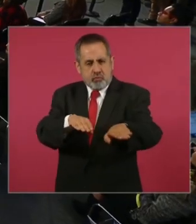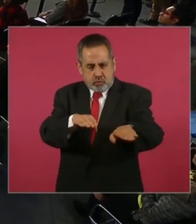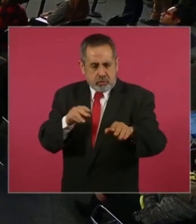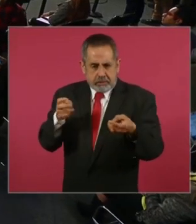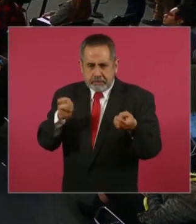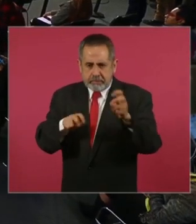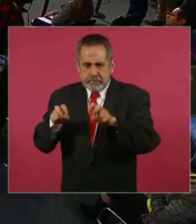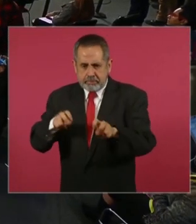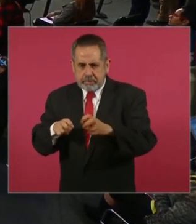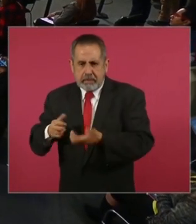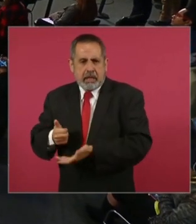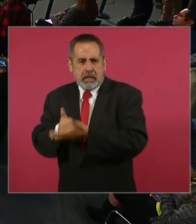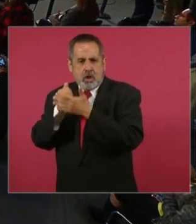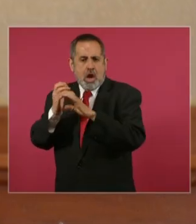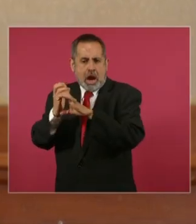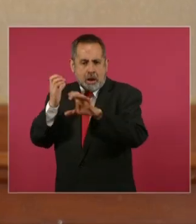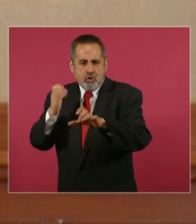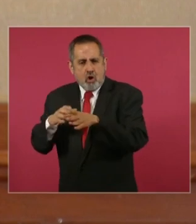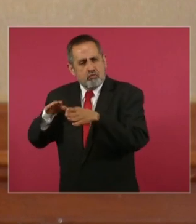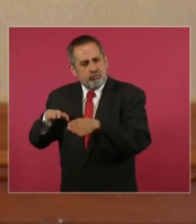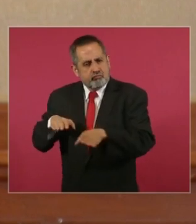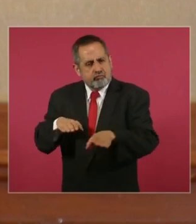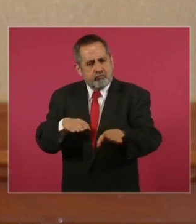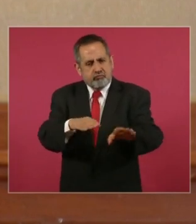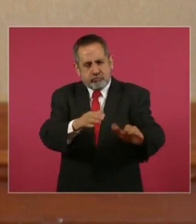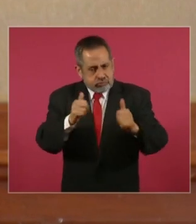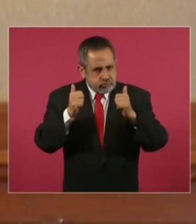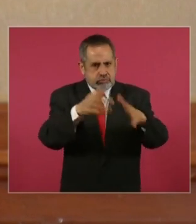conseguir ayudar con un camión y